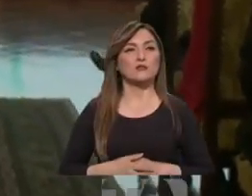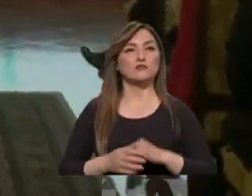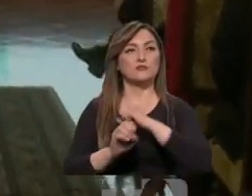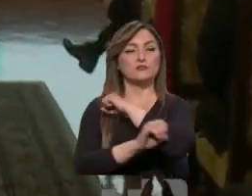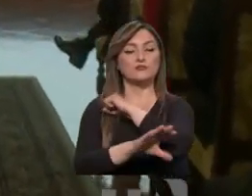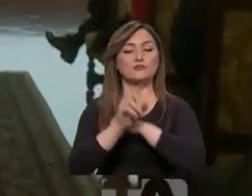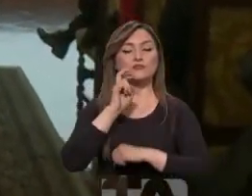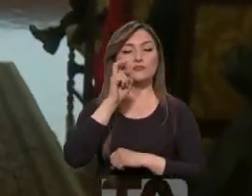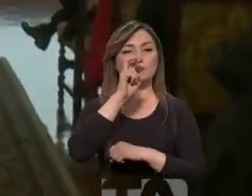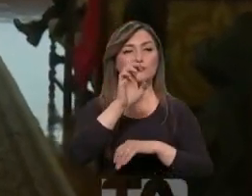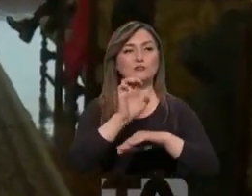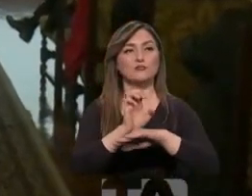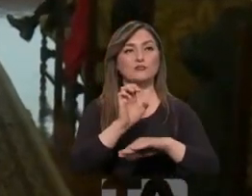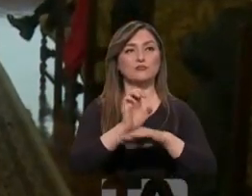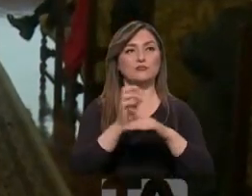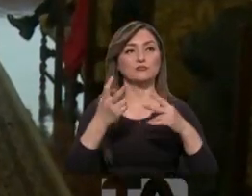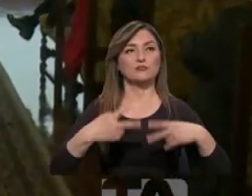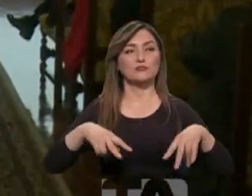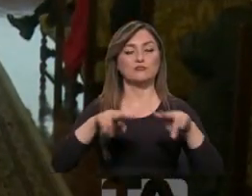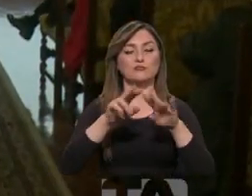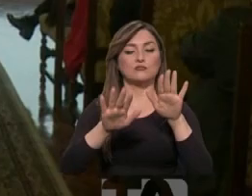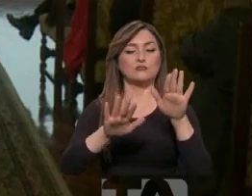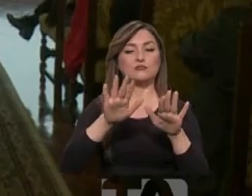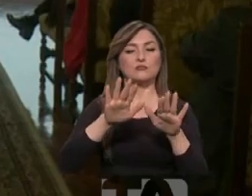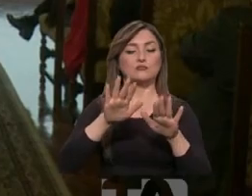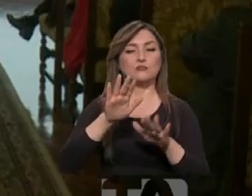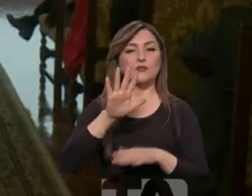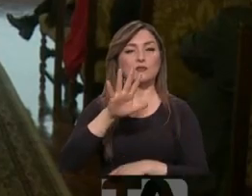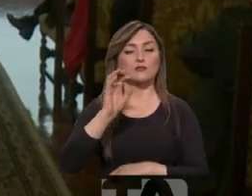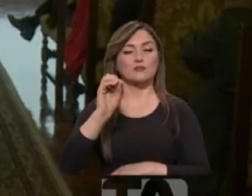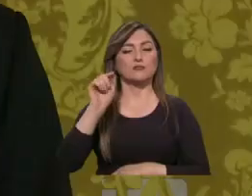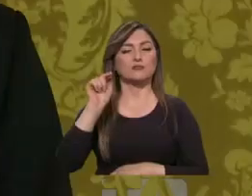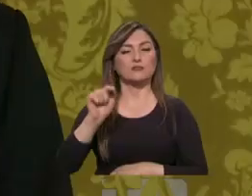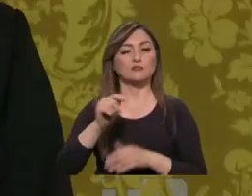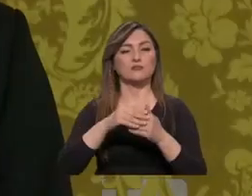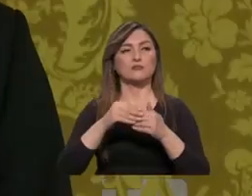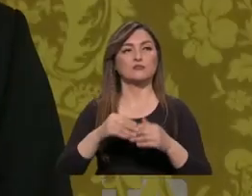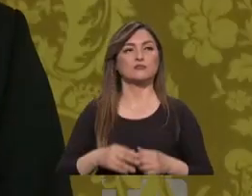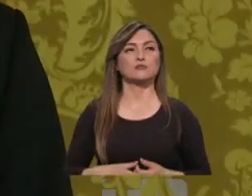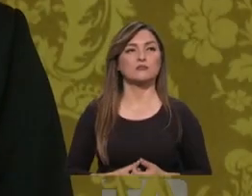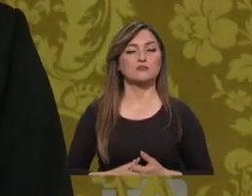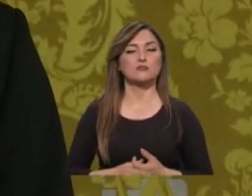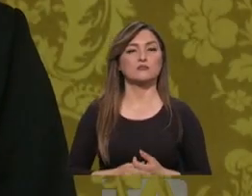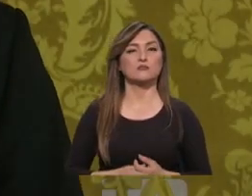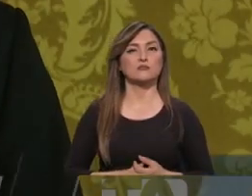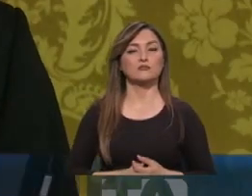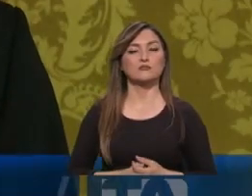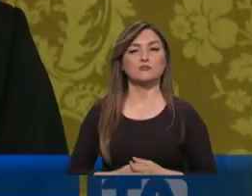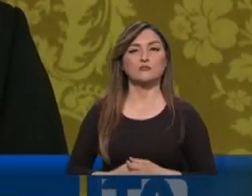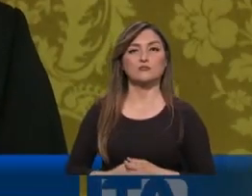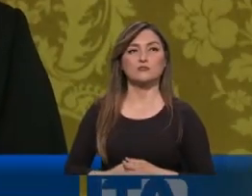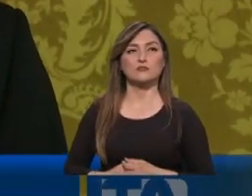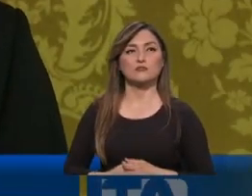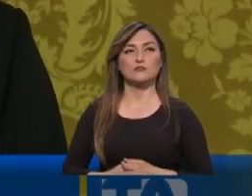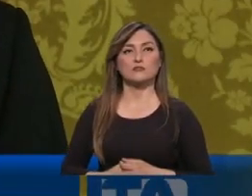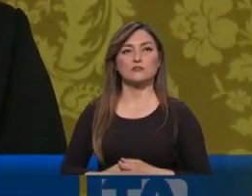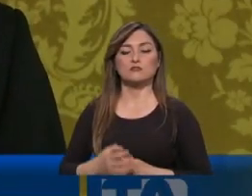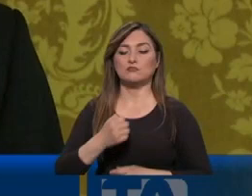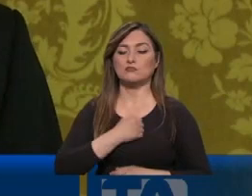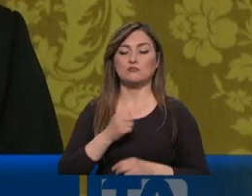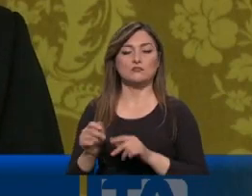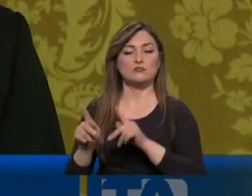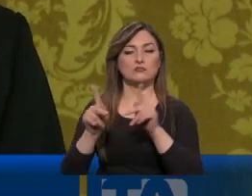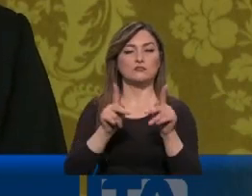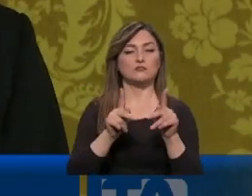promoción turística del Ecuador valorado en alrededor de $500,000. Plan que correrá por cuenta de las líneas aéreas